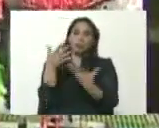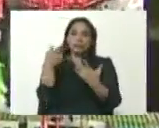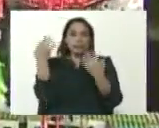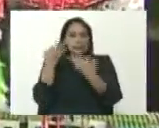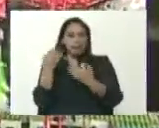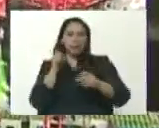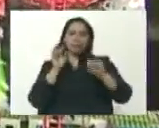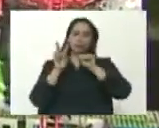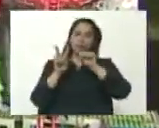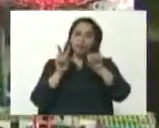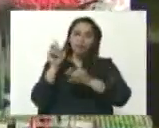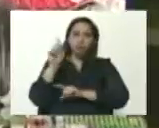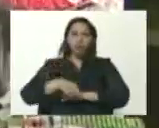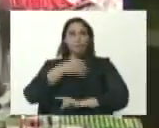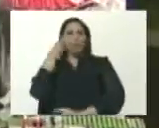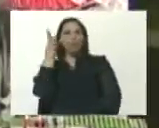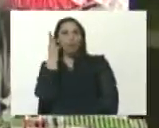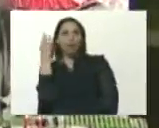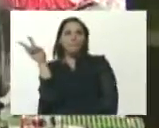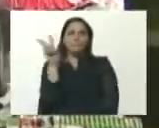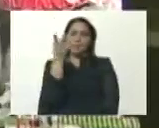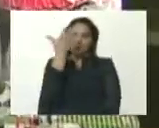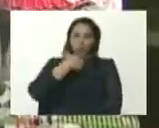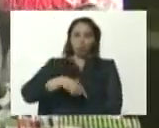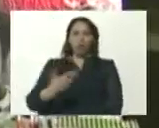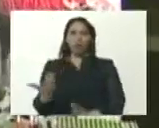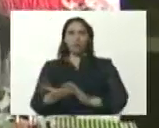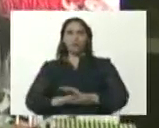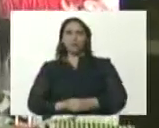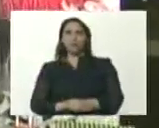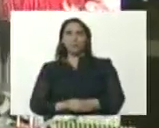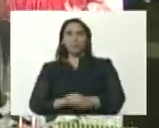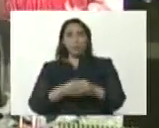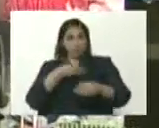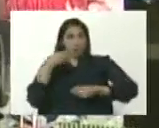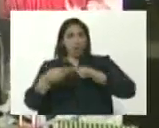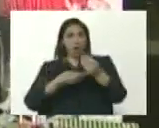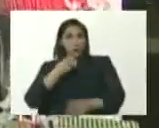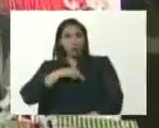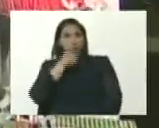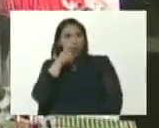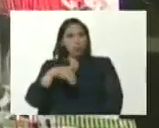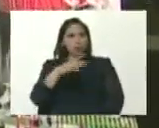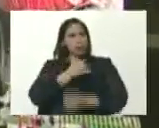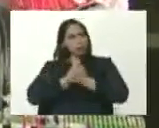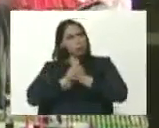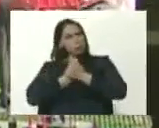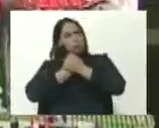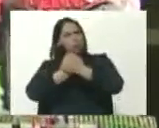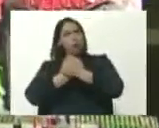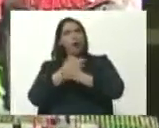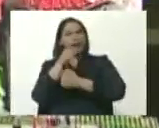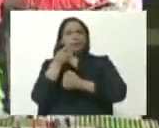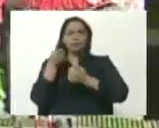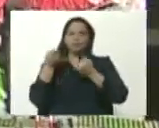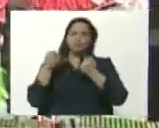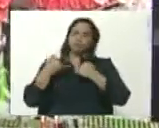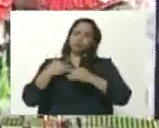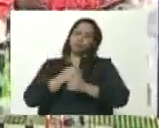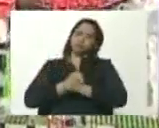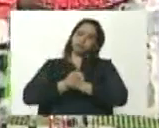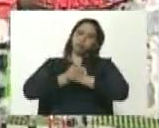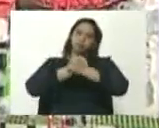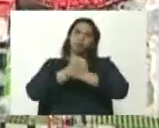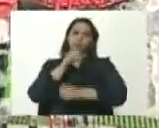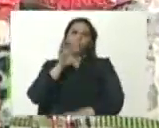Movimiento Somos Venezuela, la mujer venezolana. Y esto lo hace nuestro pueblo con amor. Esto es puro amor, amor